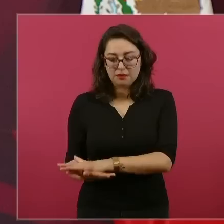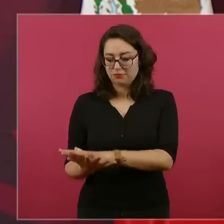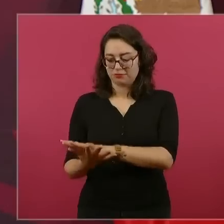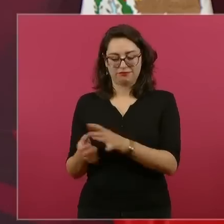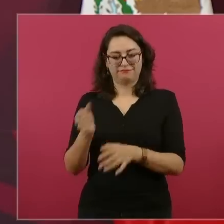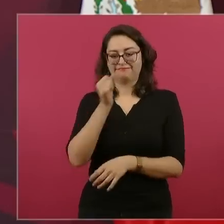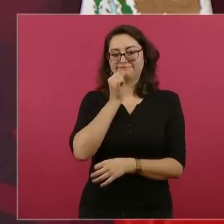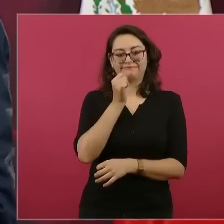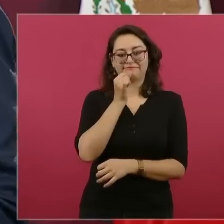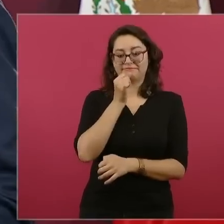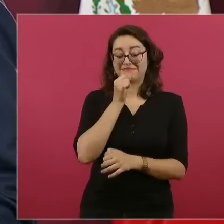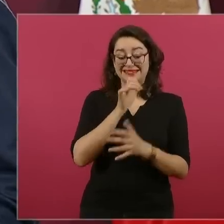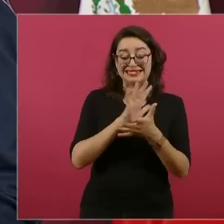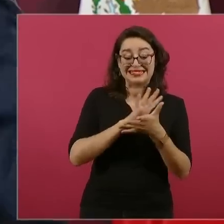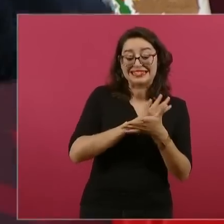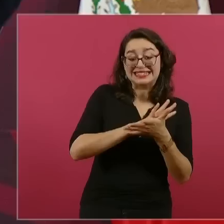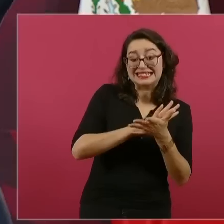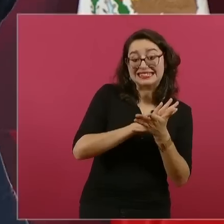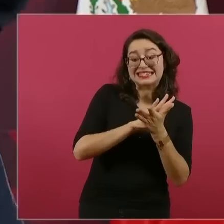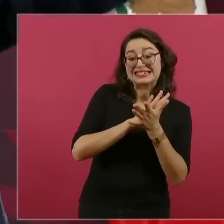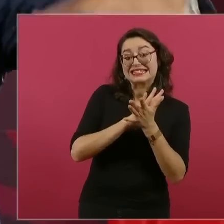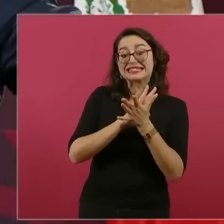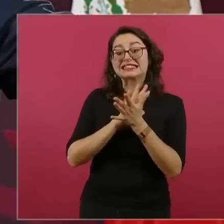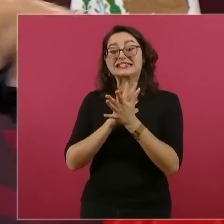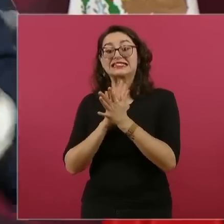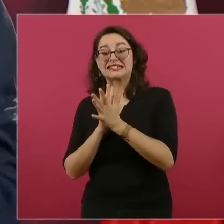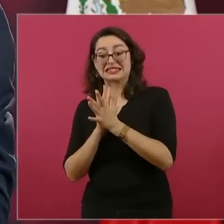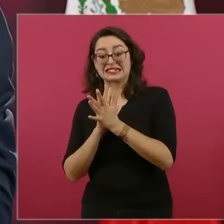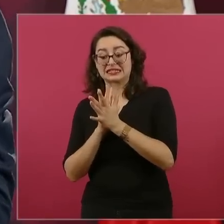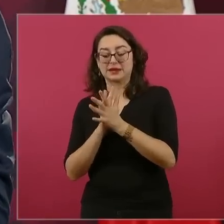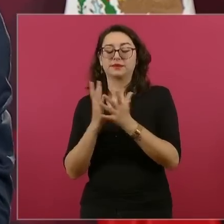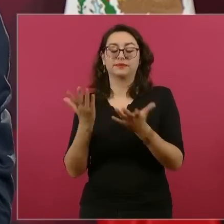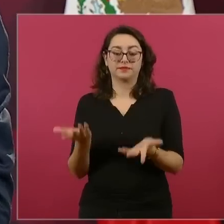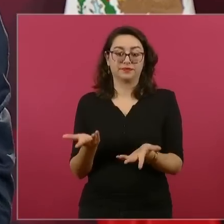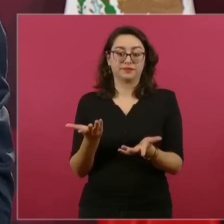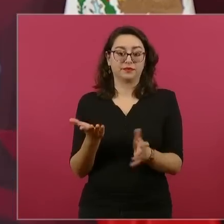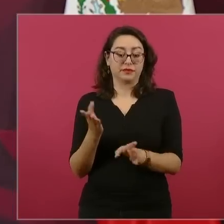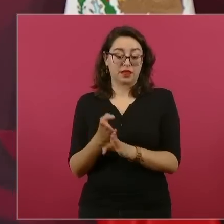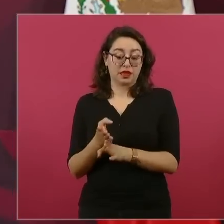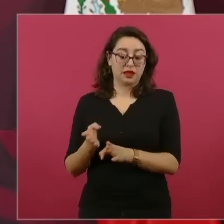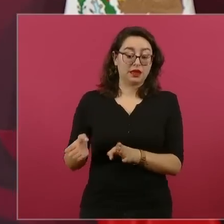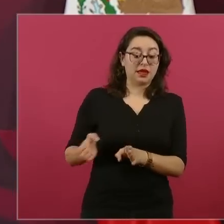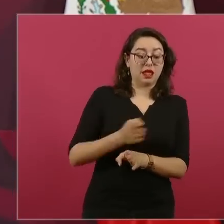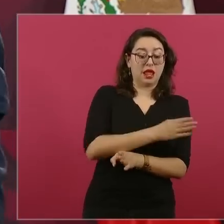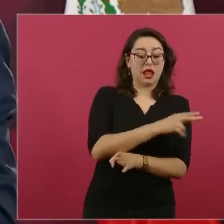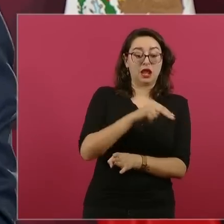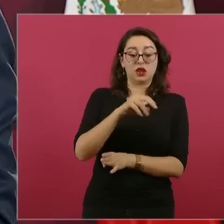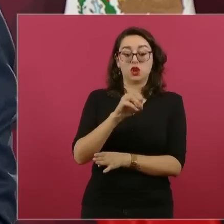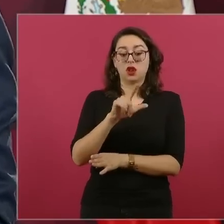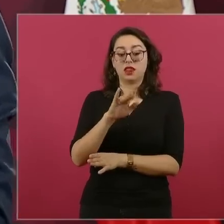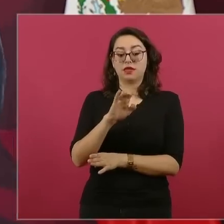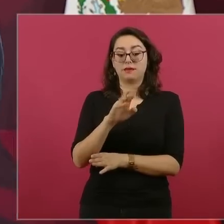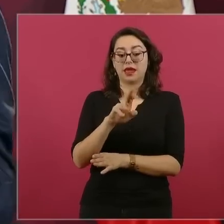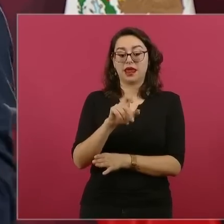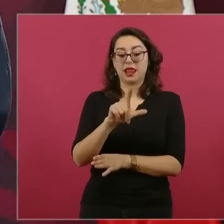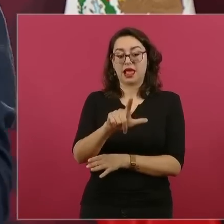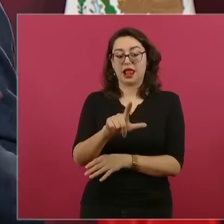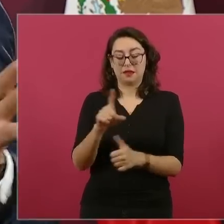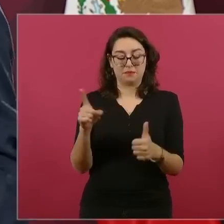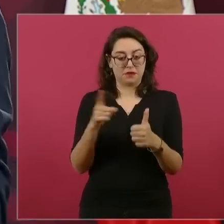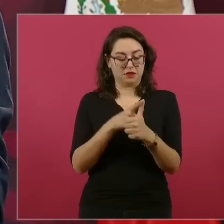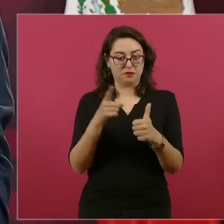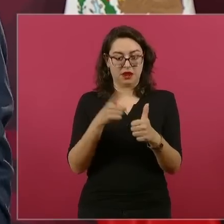toma en cuenta esto. Es apoyar a los de arriba. Esto es distinto. Otro